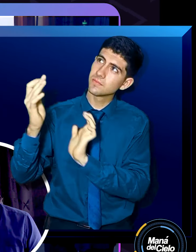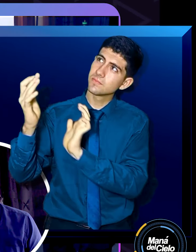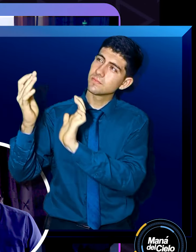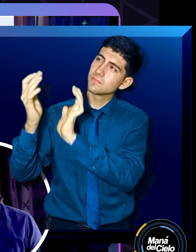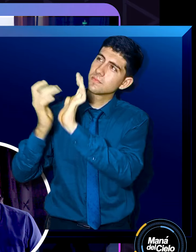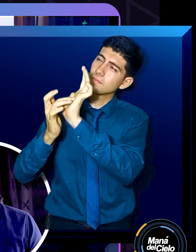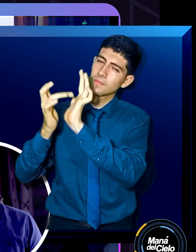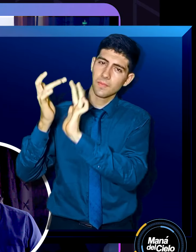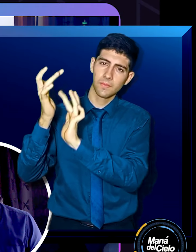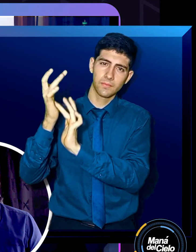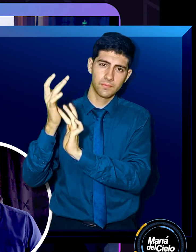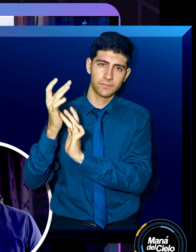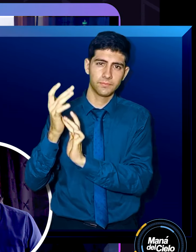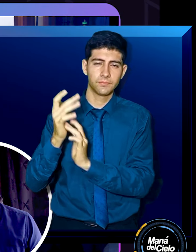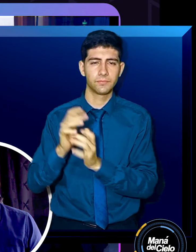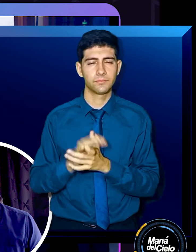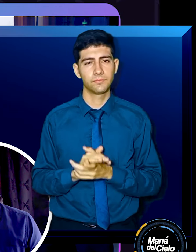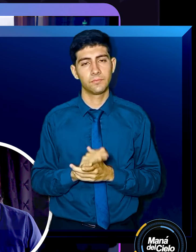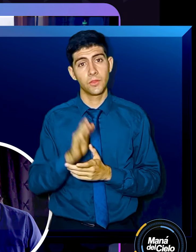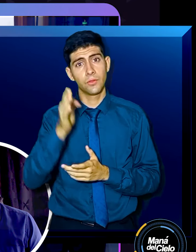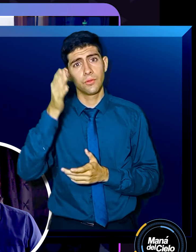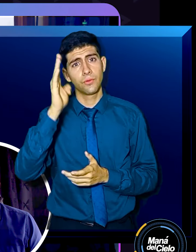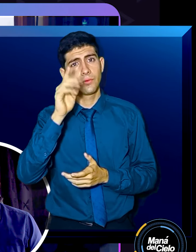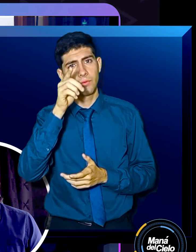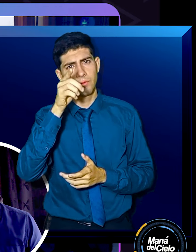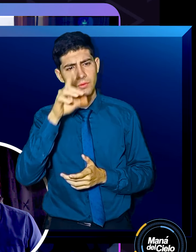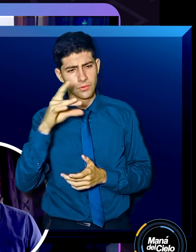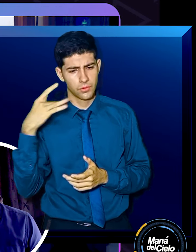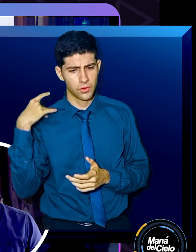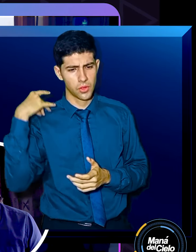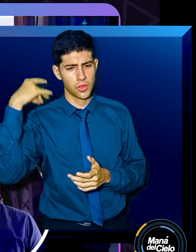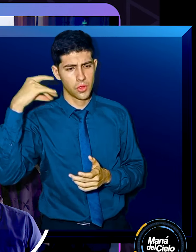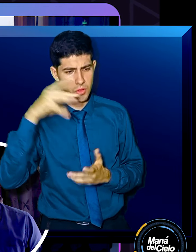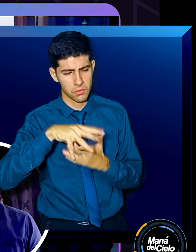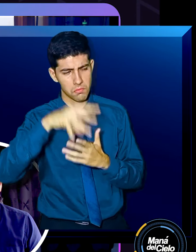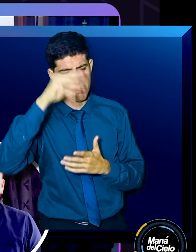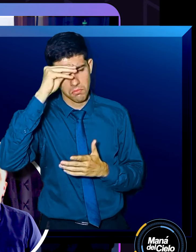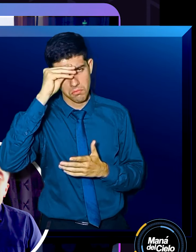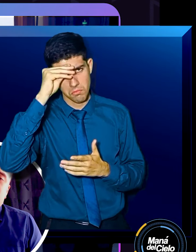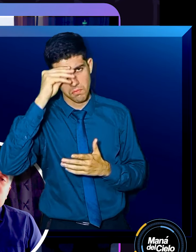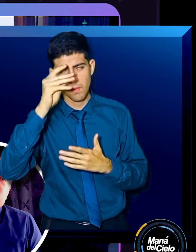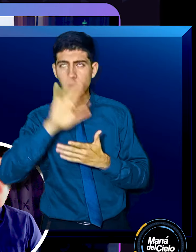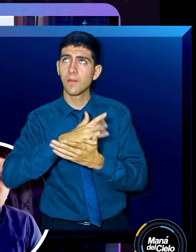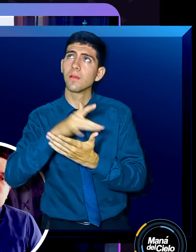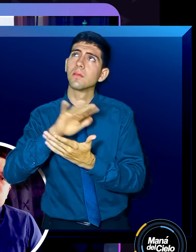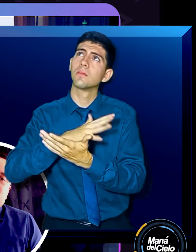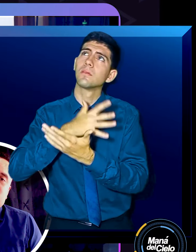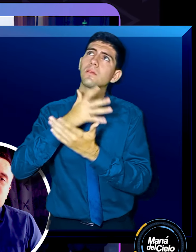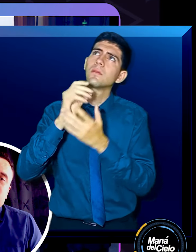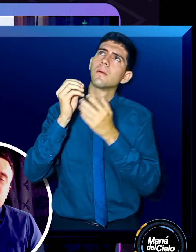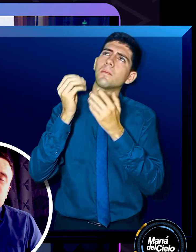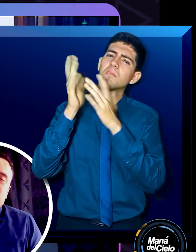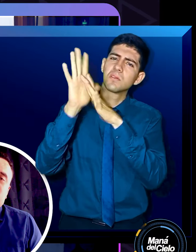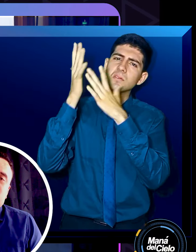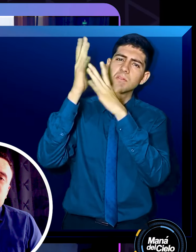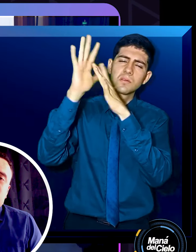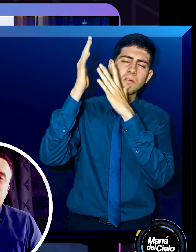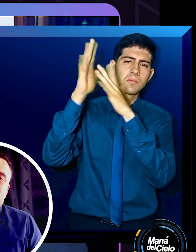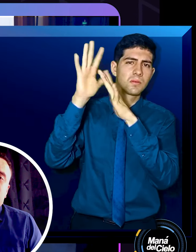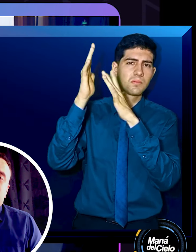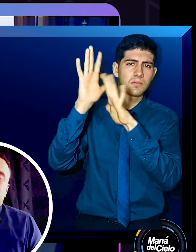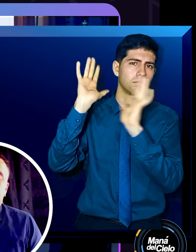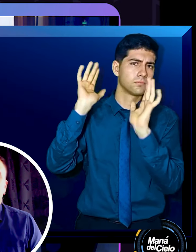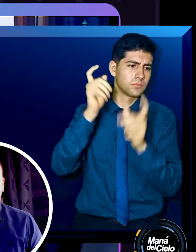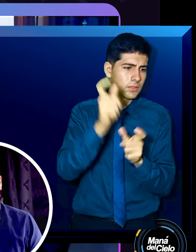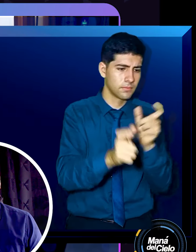Dios no te llamó a ti para que tú aprendas a cantar y aplaudir. La gente del mundo aplaude y canta.